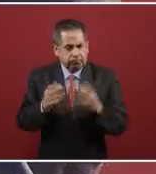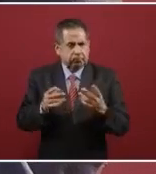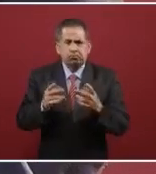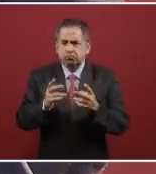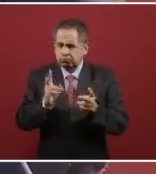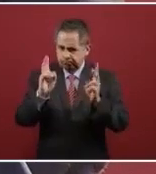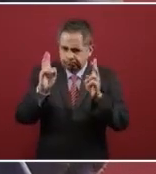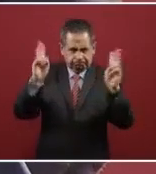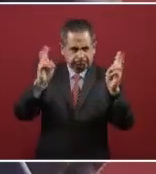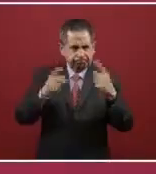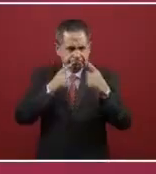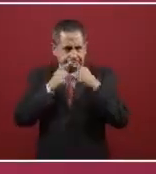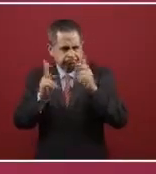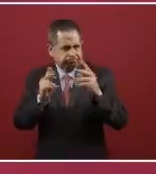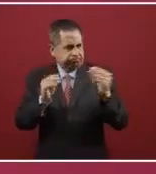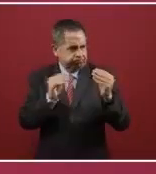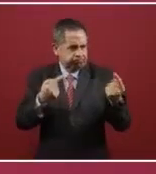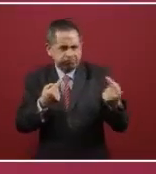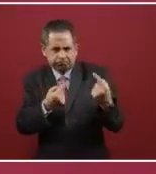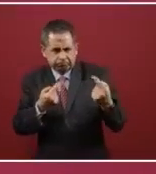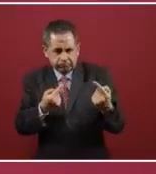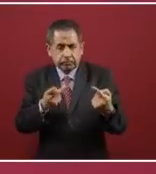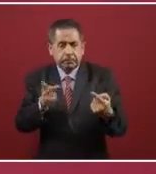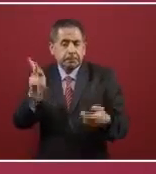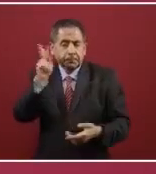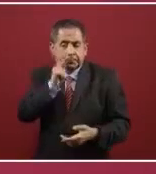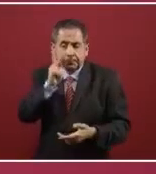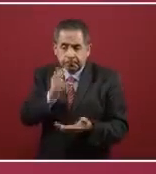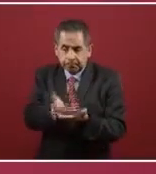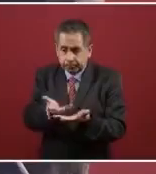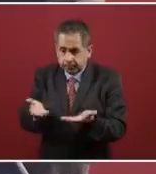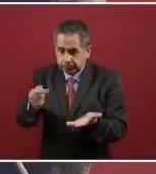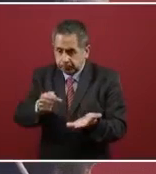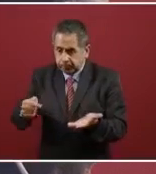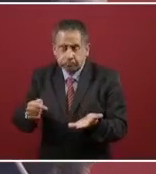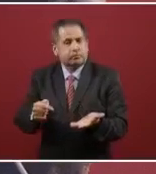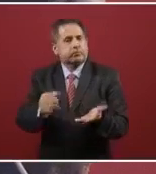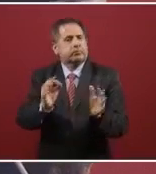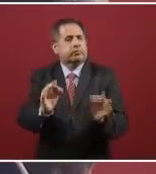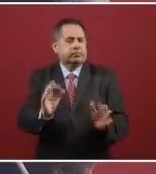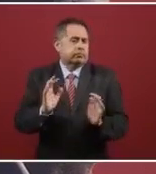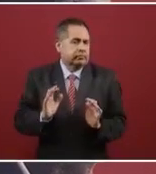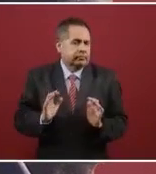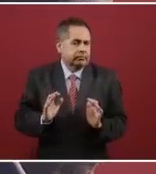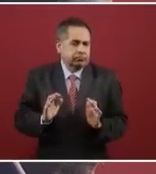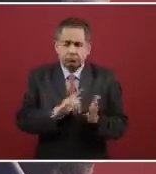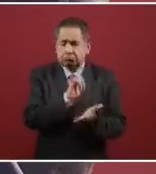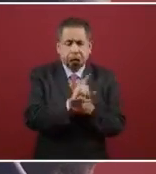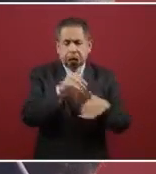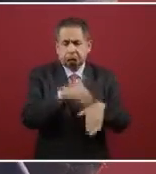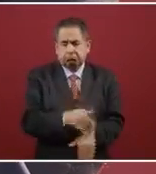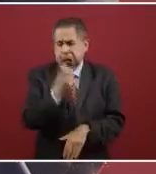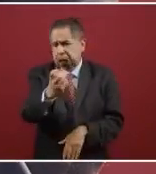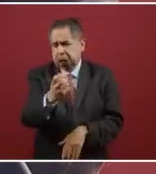polémica, que haya debate, pero que haya pruebas y que se actúe con apego a la verdad.